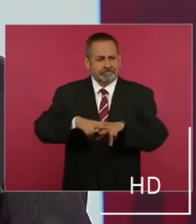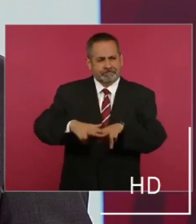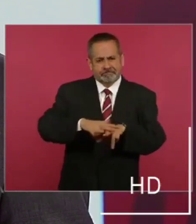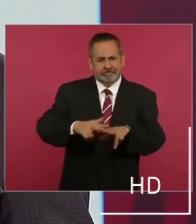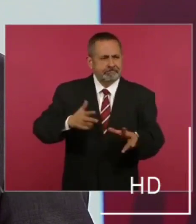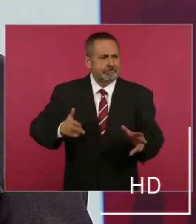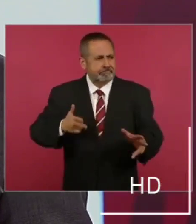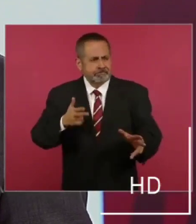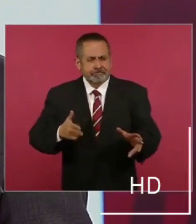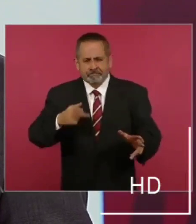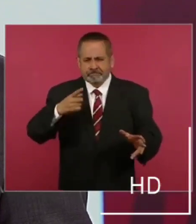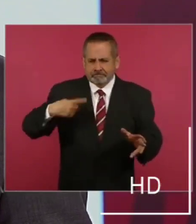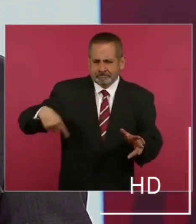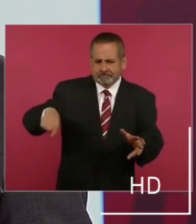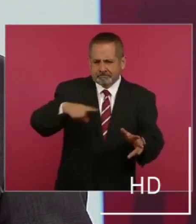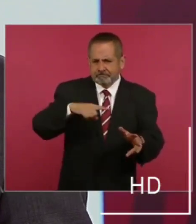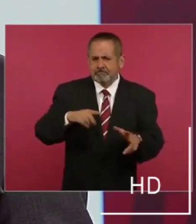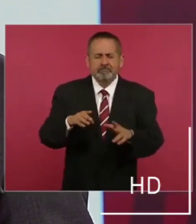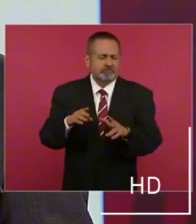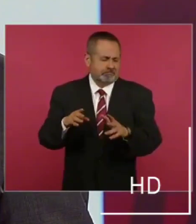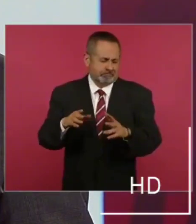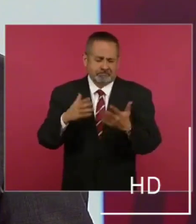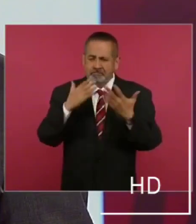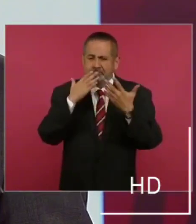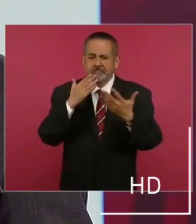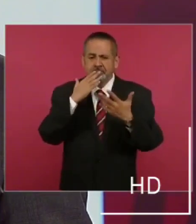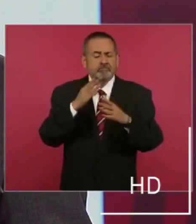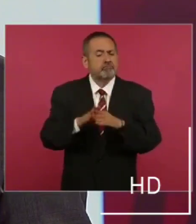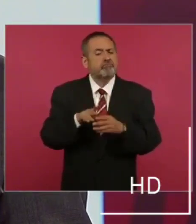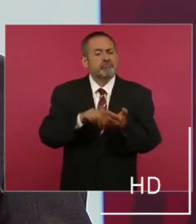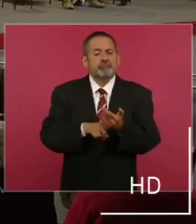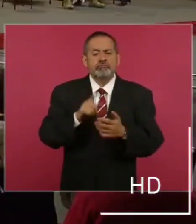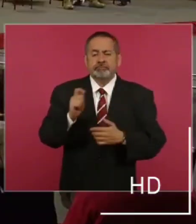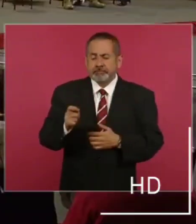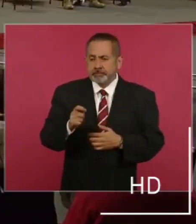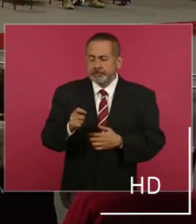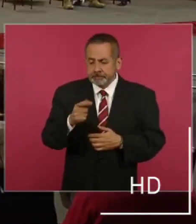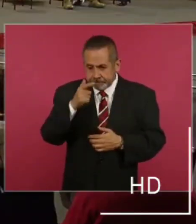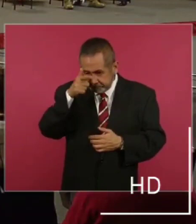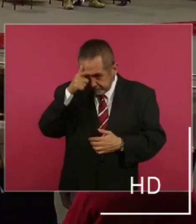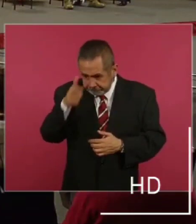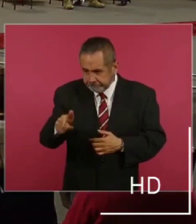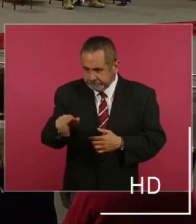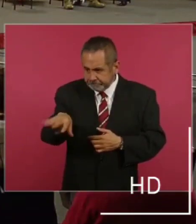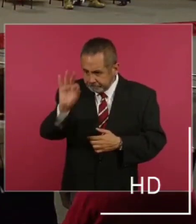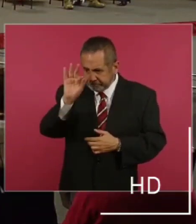ferroviaria se van recuperando hallazgos,